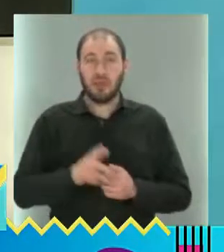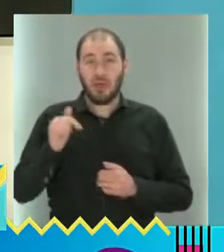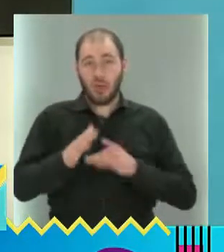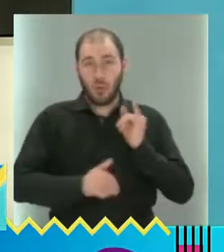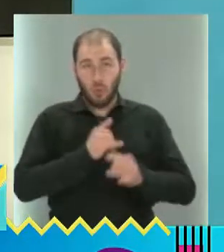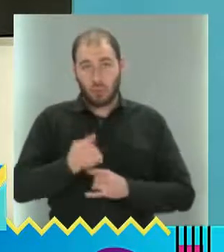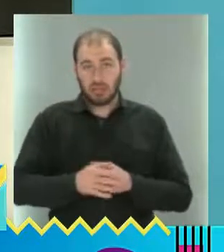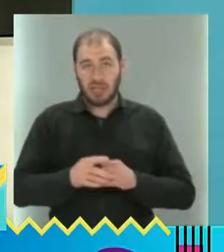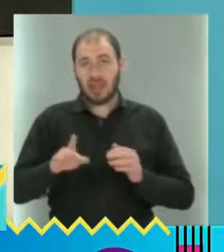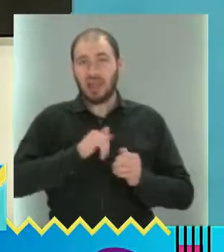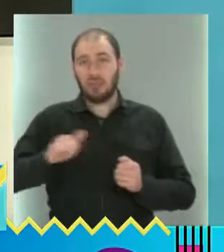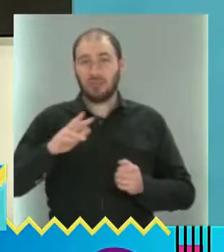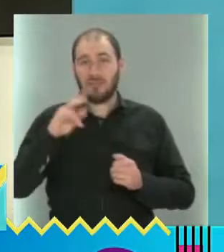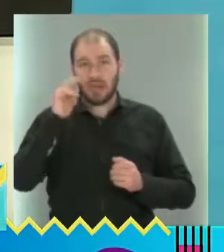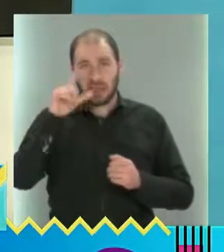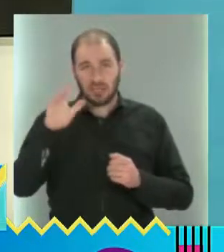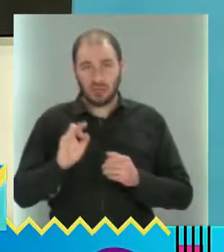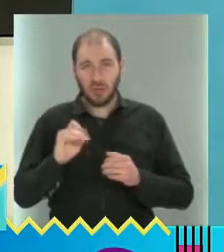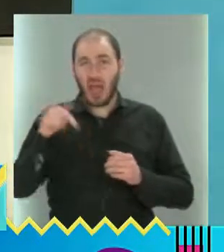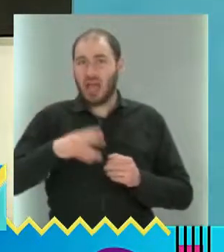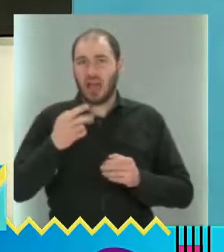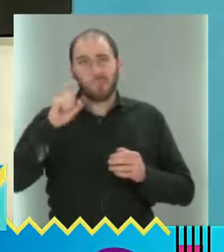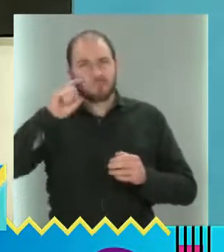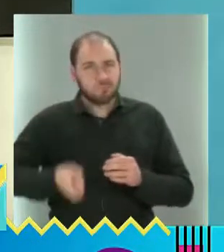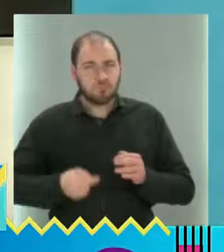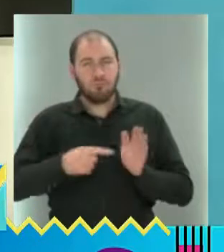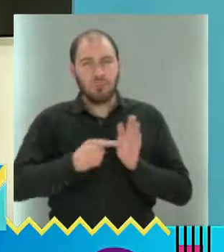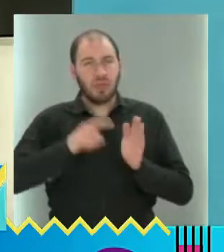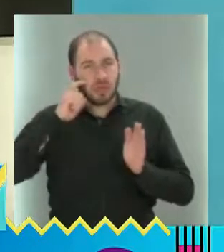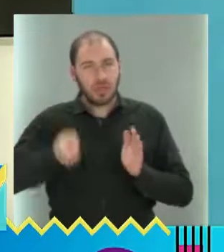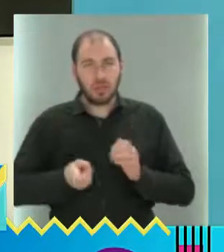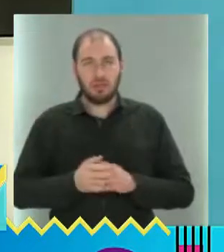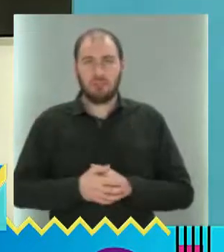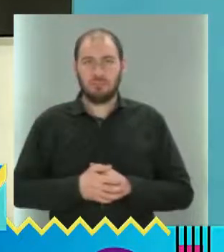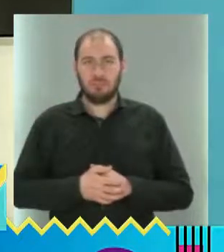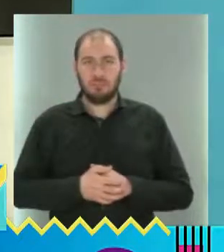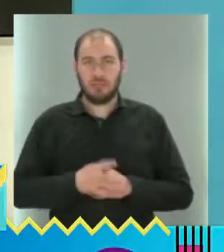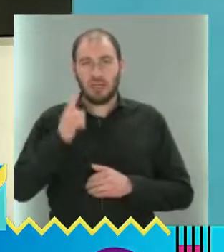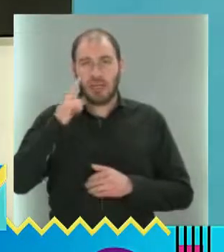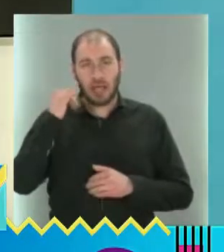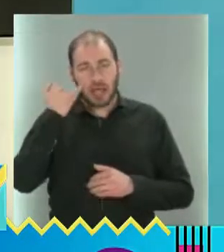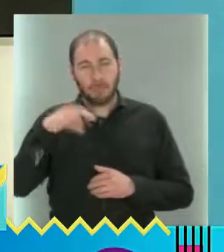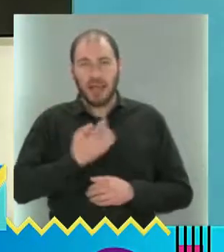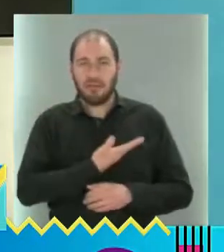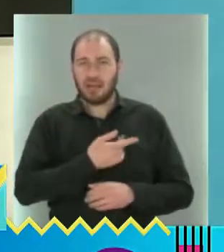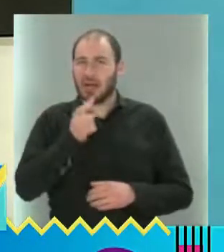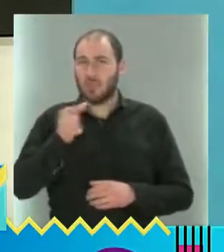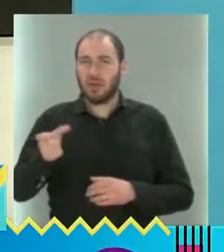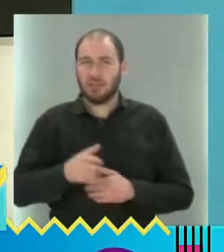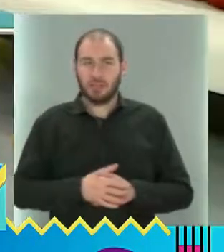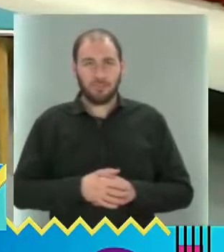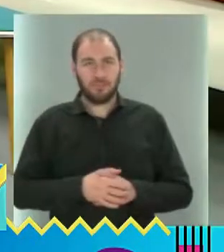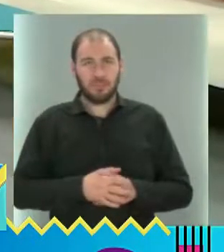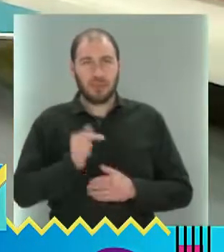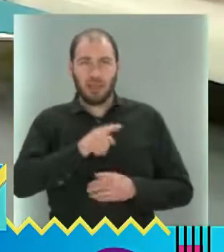dice, a partir de esta denuncia de Mario Vadillo, que no se está cumpliendo con esto desde desde YPF. ¿Qué respuesta se le da? No,